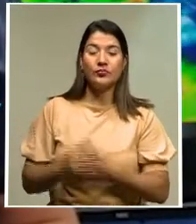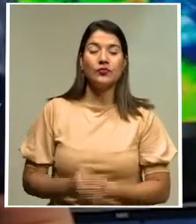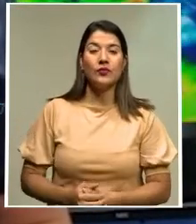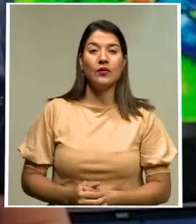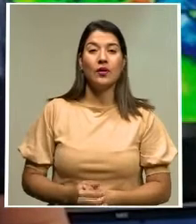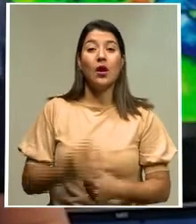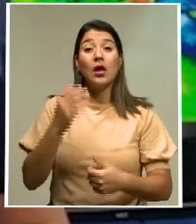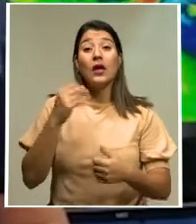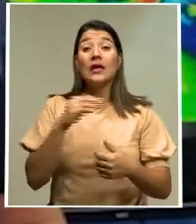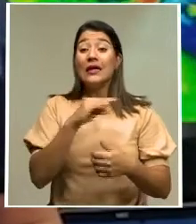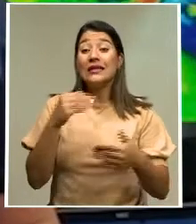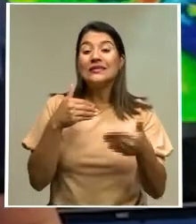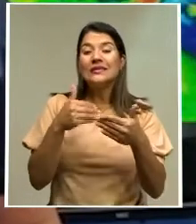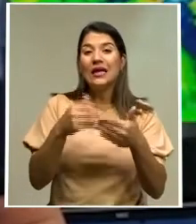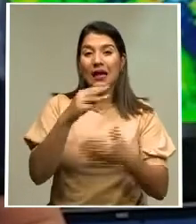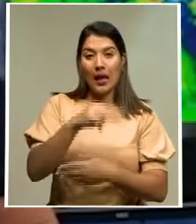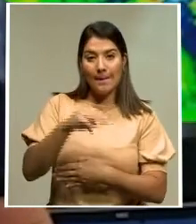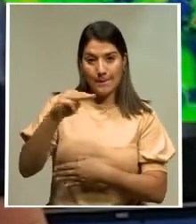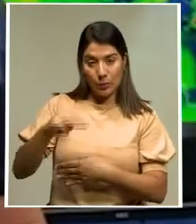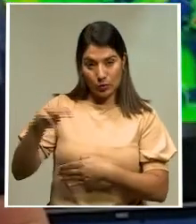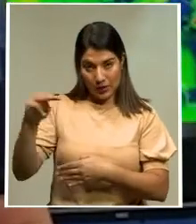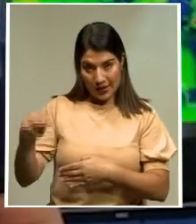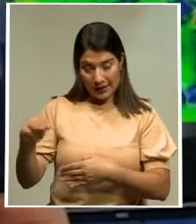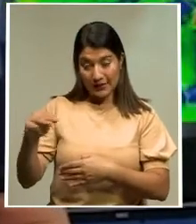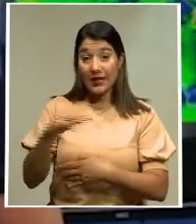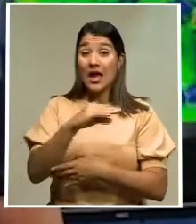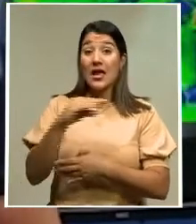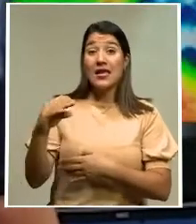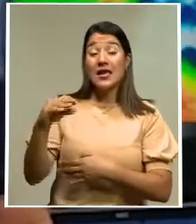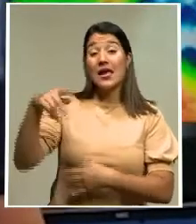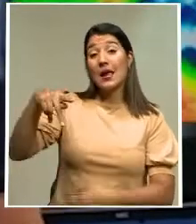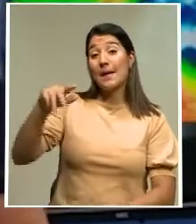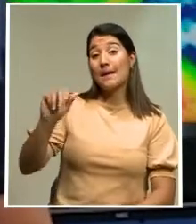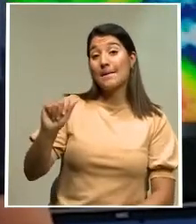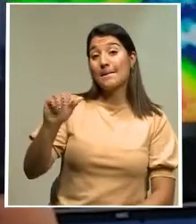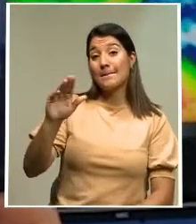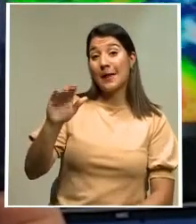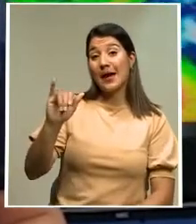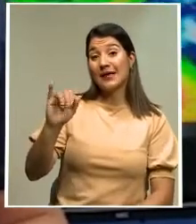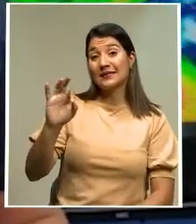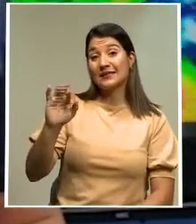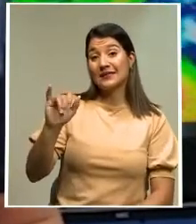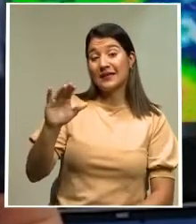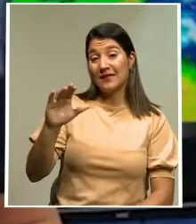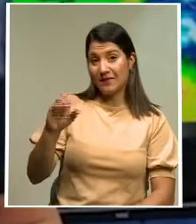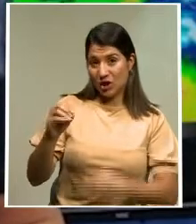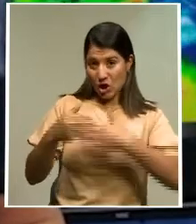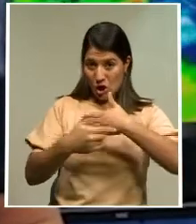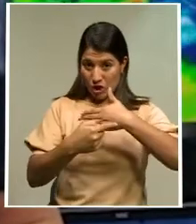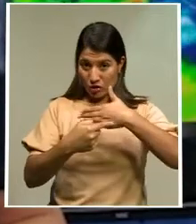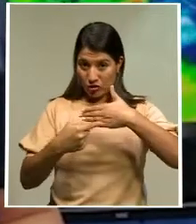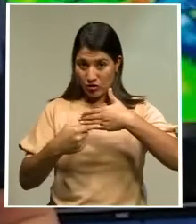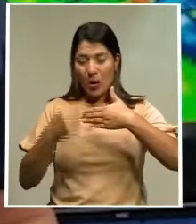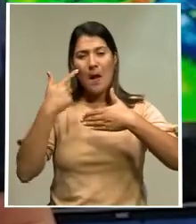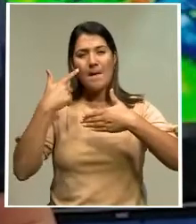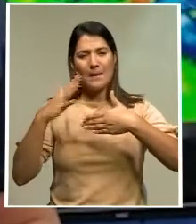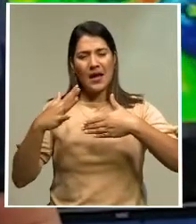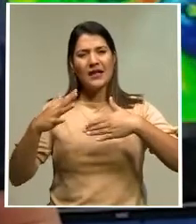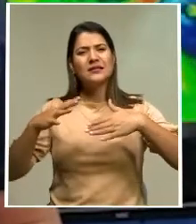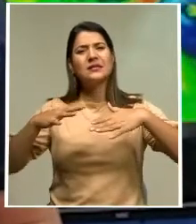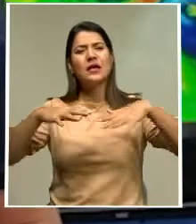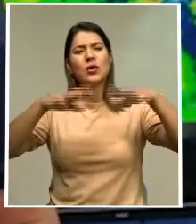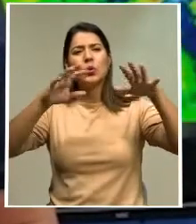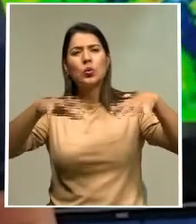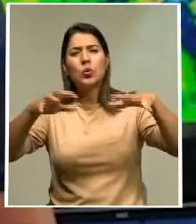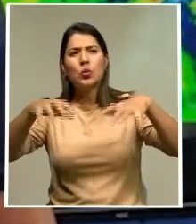zonas montañosas. En el caso de las regiones del Pacífico estamos previendo actividad con lluvias aisladas y tormenta eléctrica localizada para el